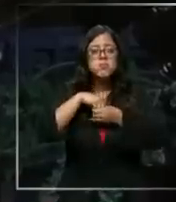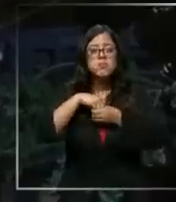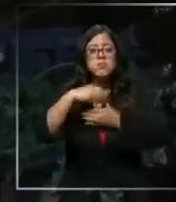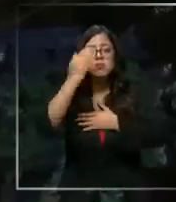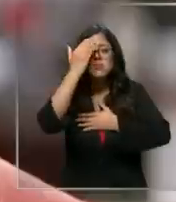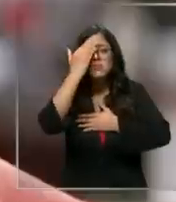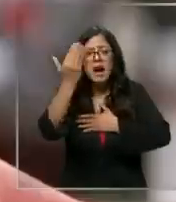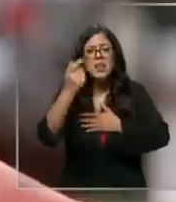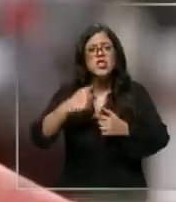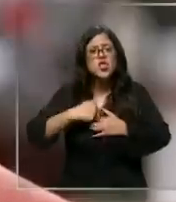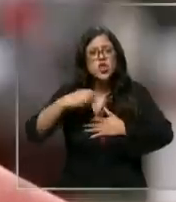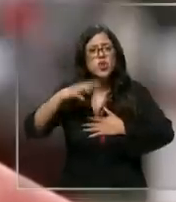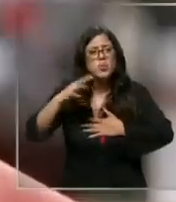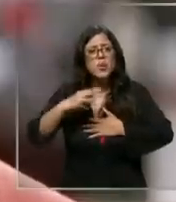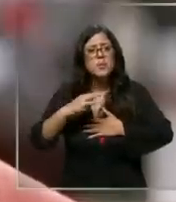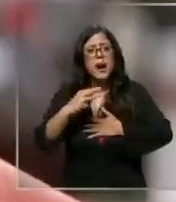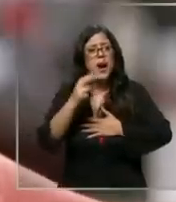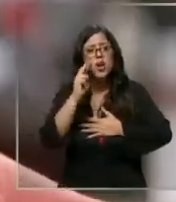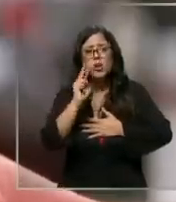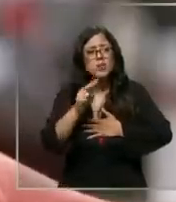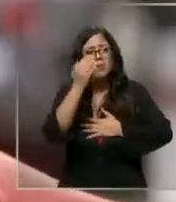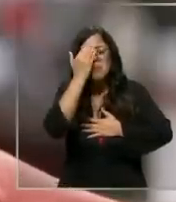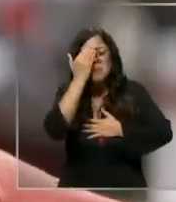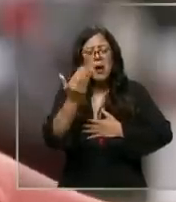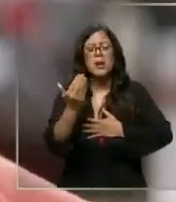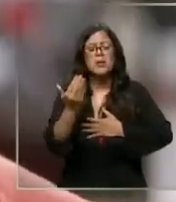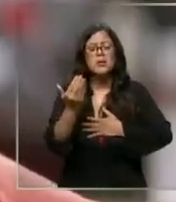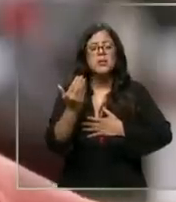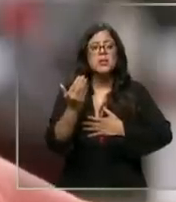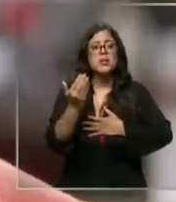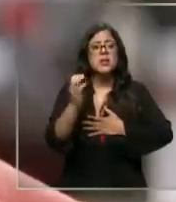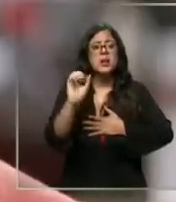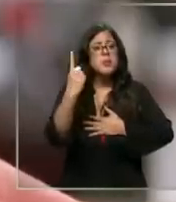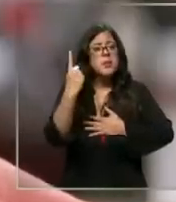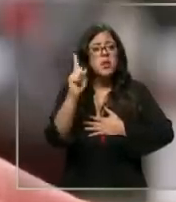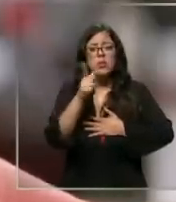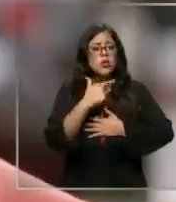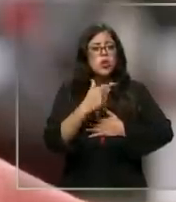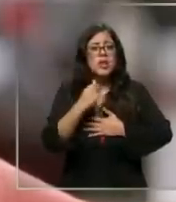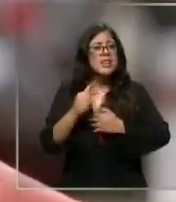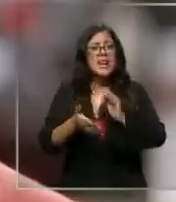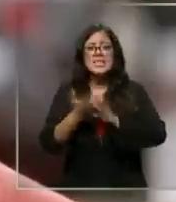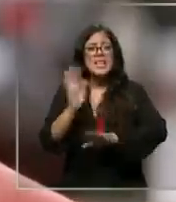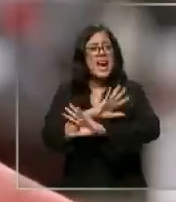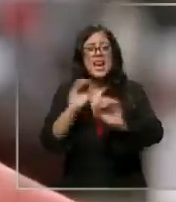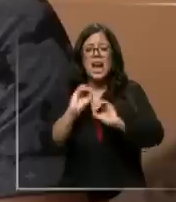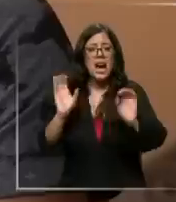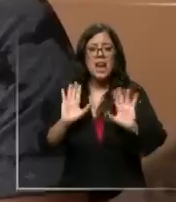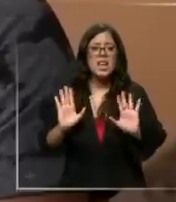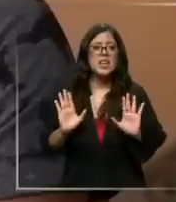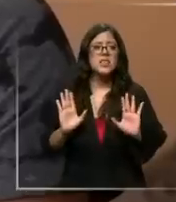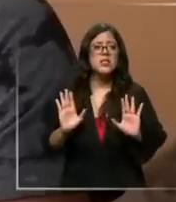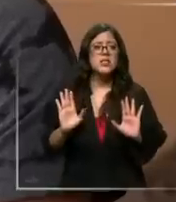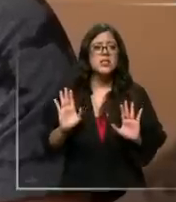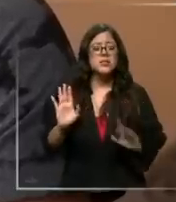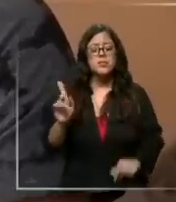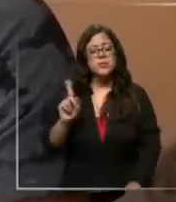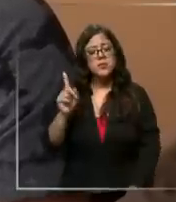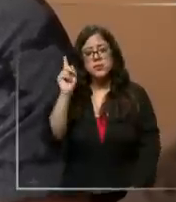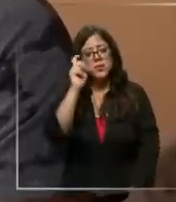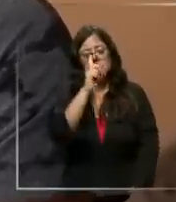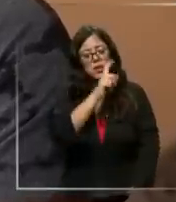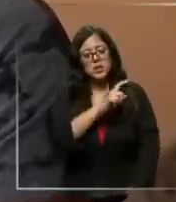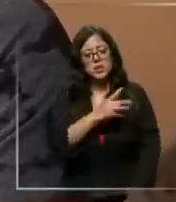yo como mamá lo veo muy mal de primero no quería salir a nada para nada no es difícil porque